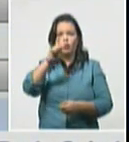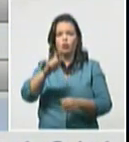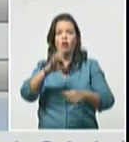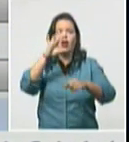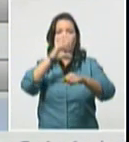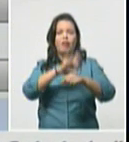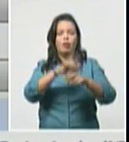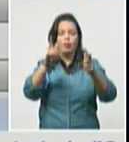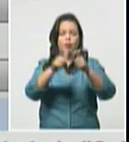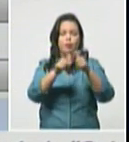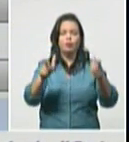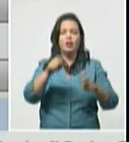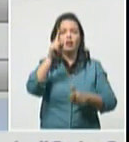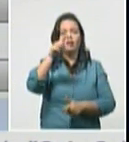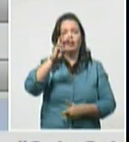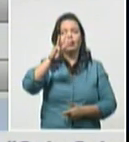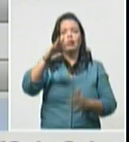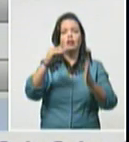a